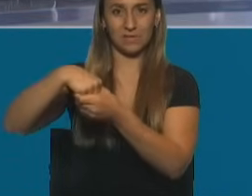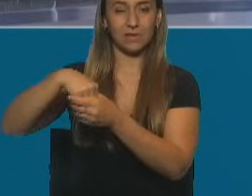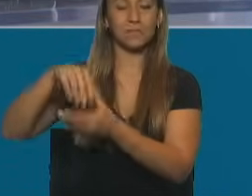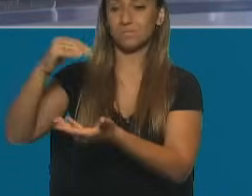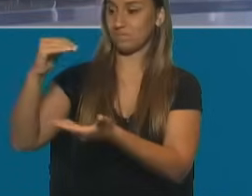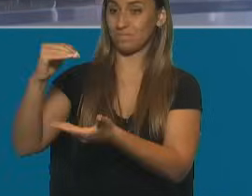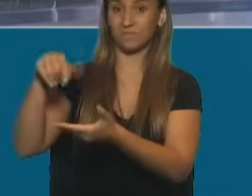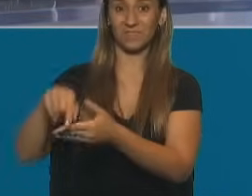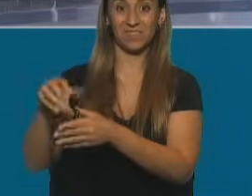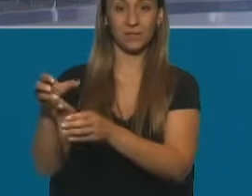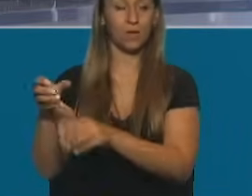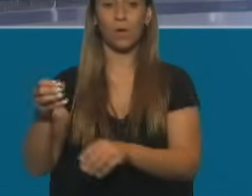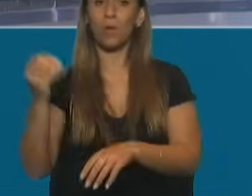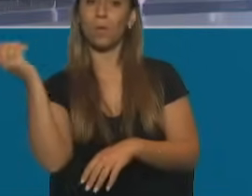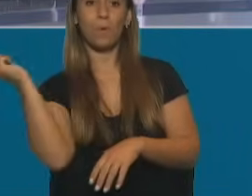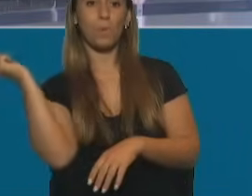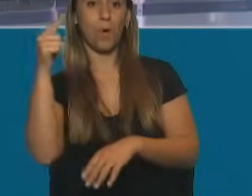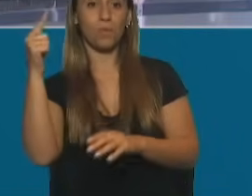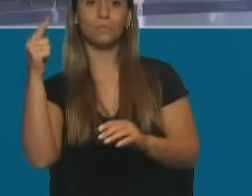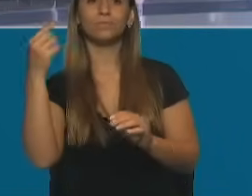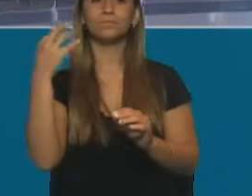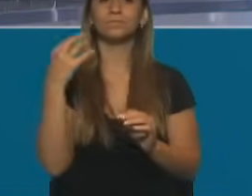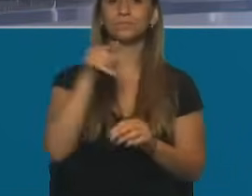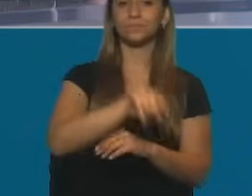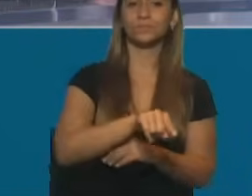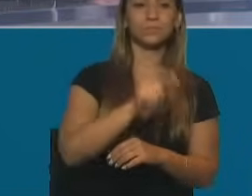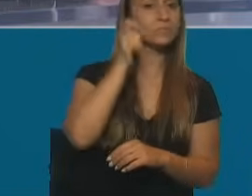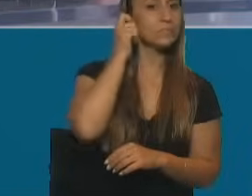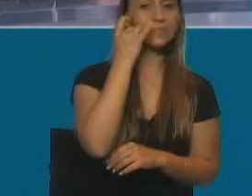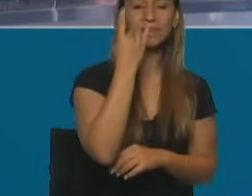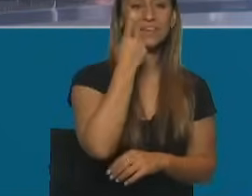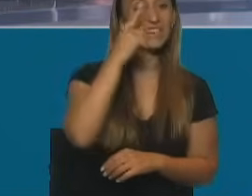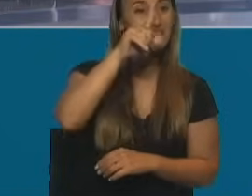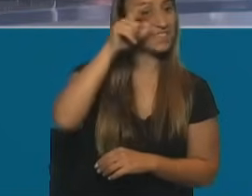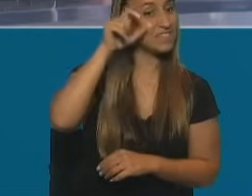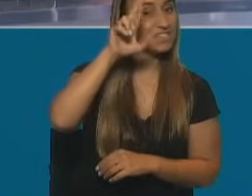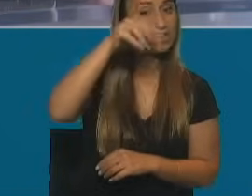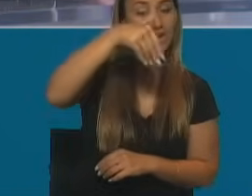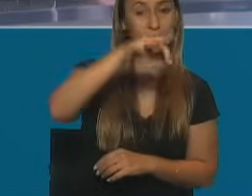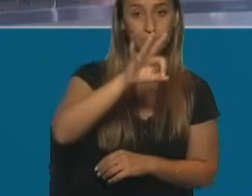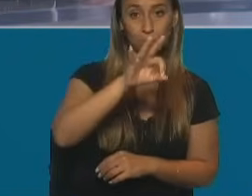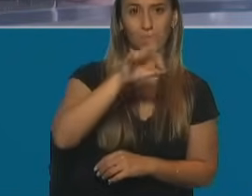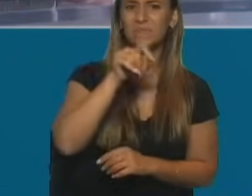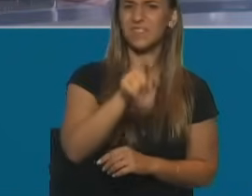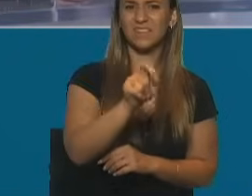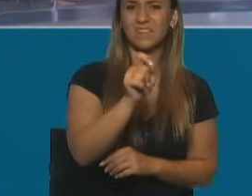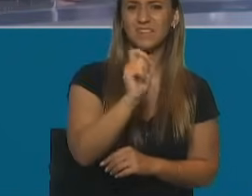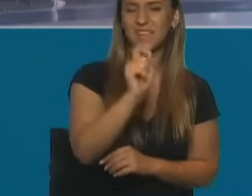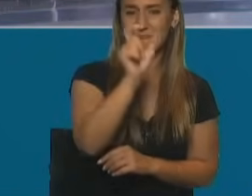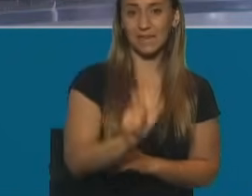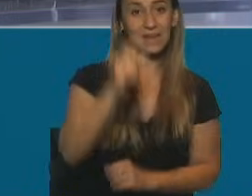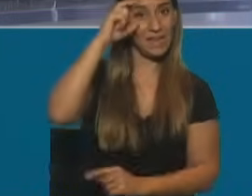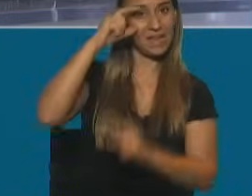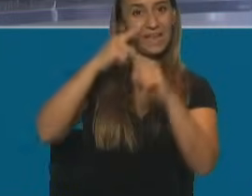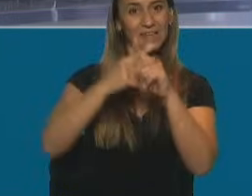lo que le arrojó, le pegó en la cabeza a Guillermo Armentano. Guillermo Armentano es hijo de un ex jefe